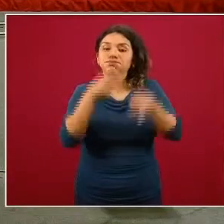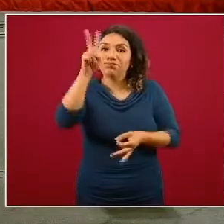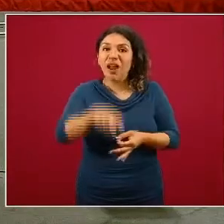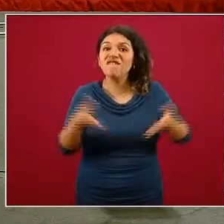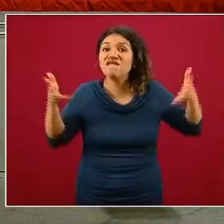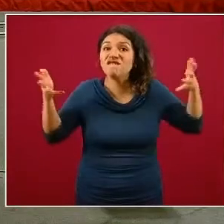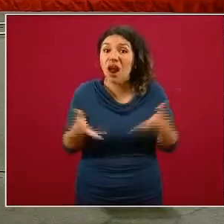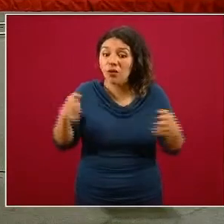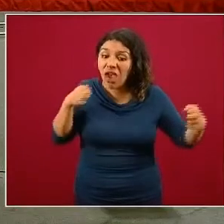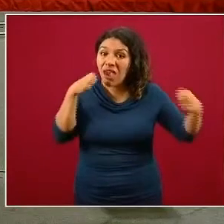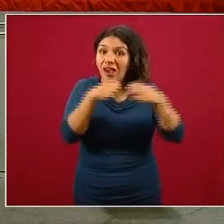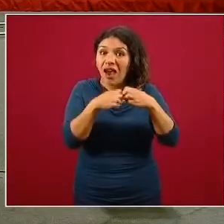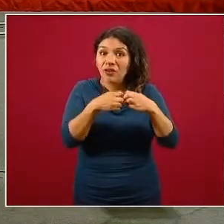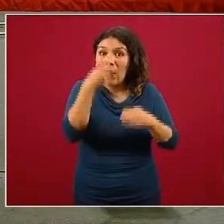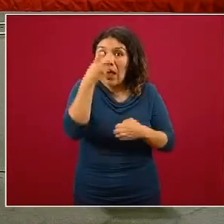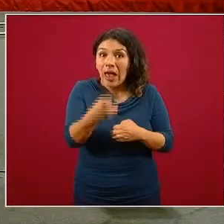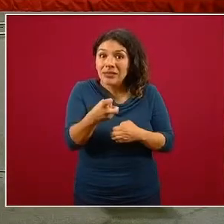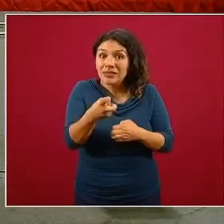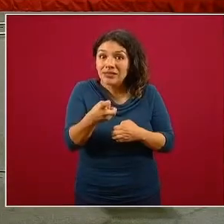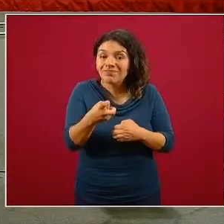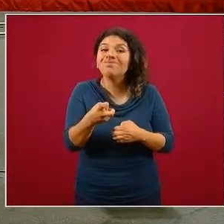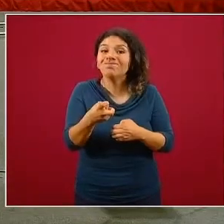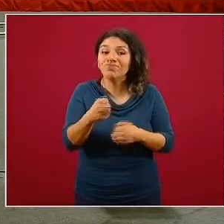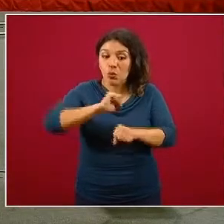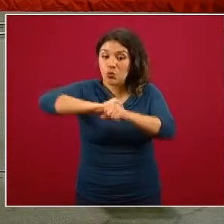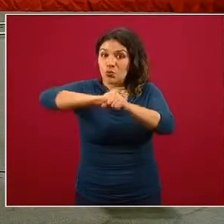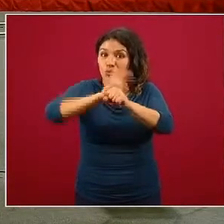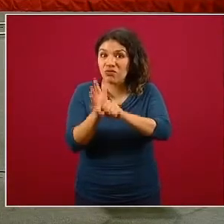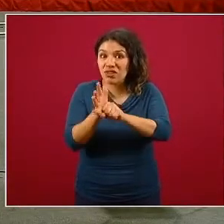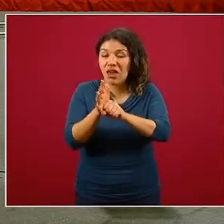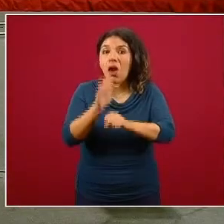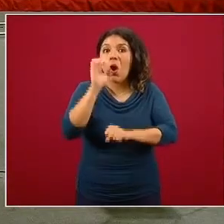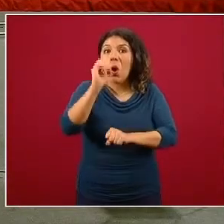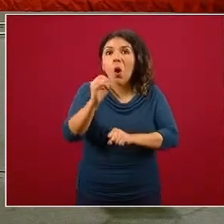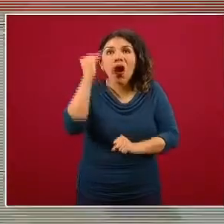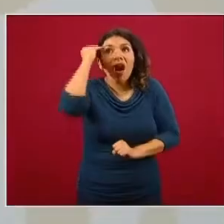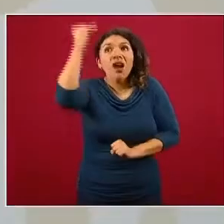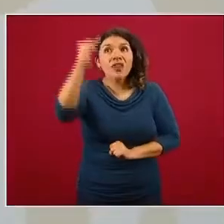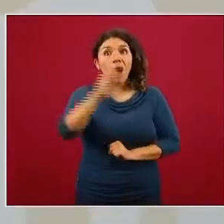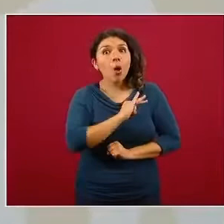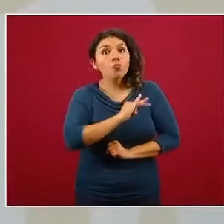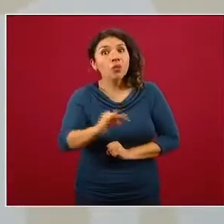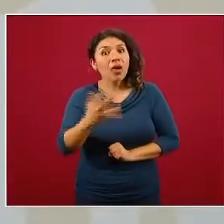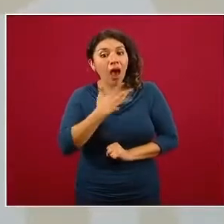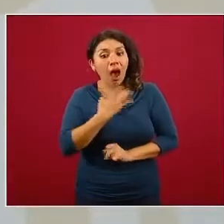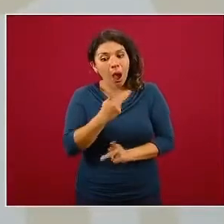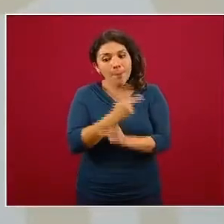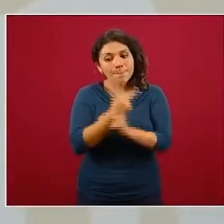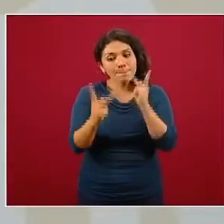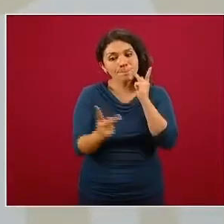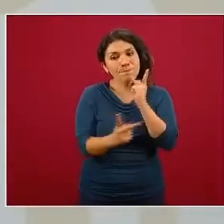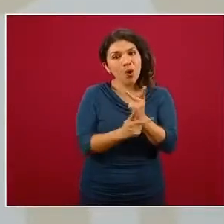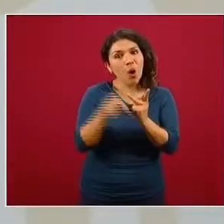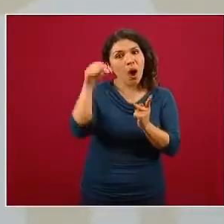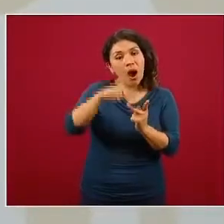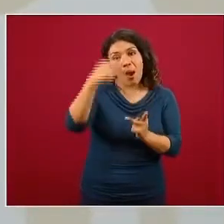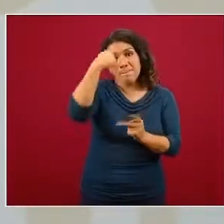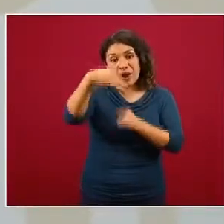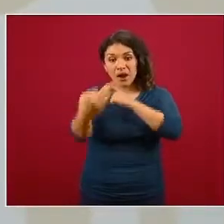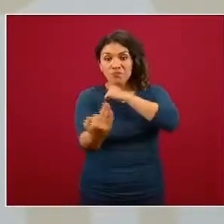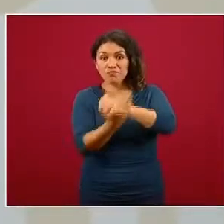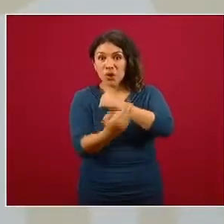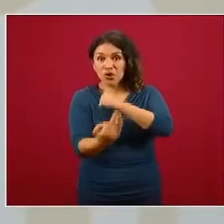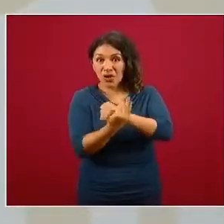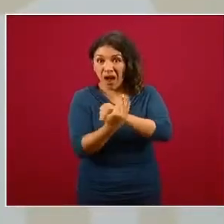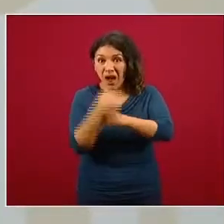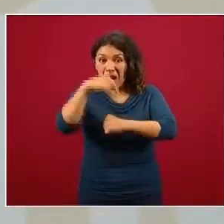fraudes relacionados con COVID o relacionados con la idea de que puede haber productos, ya sea para protección, como